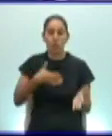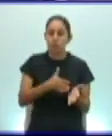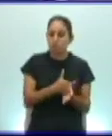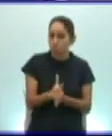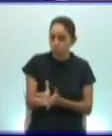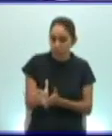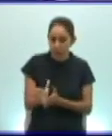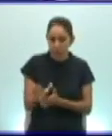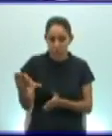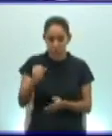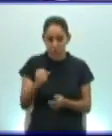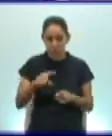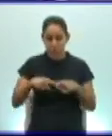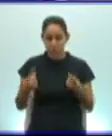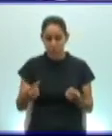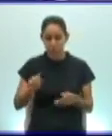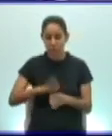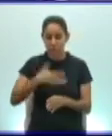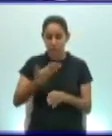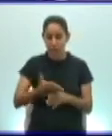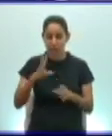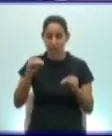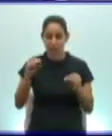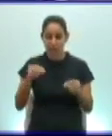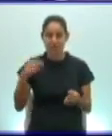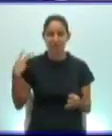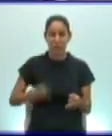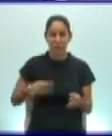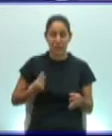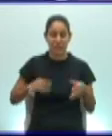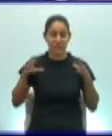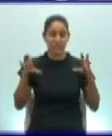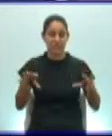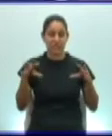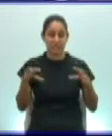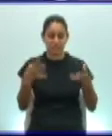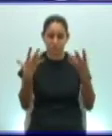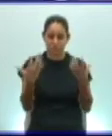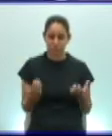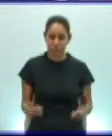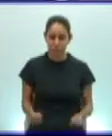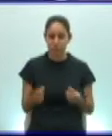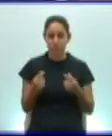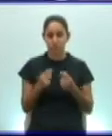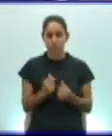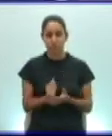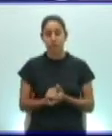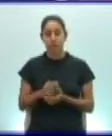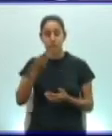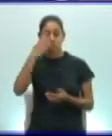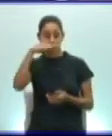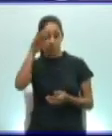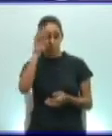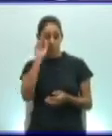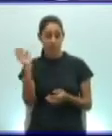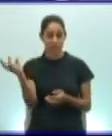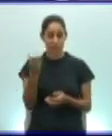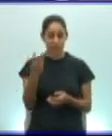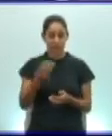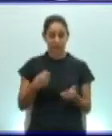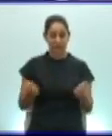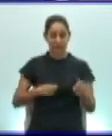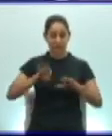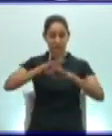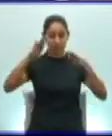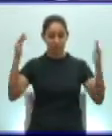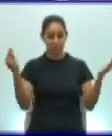a hablar de una crisis de octubre, que el mundo estuvo al borde de una tercera guerra mundial, y vamos a hablar en la historia de Cuba cómo repercutió todo eso en